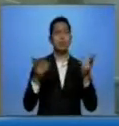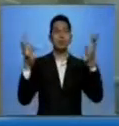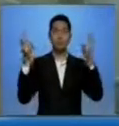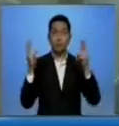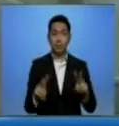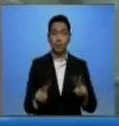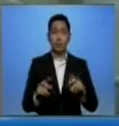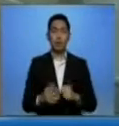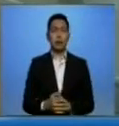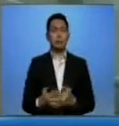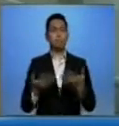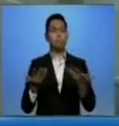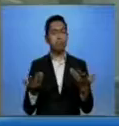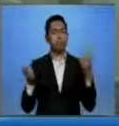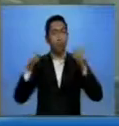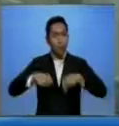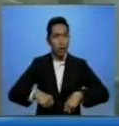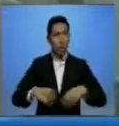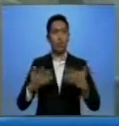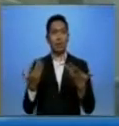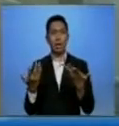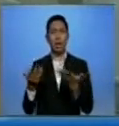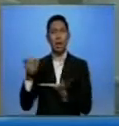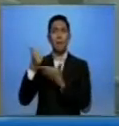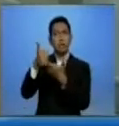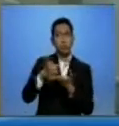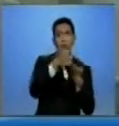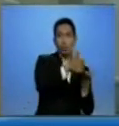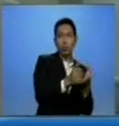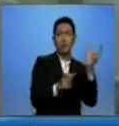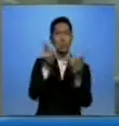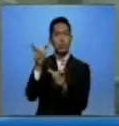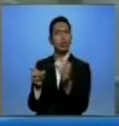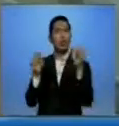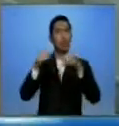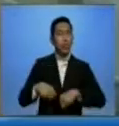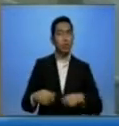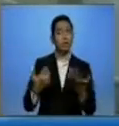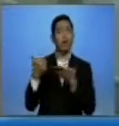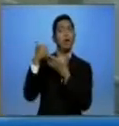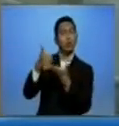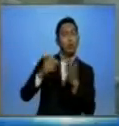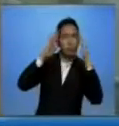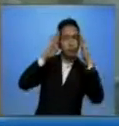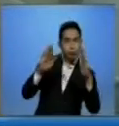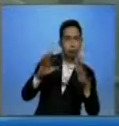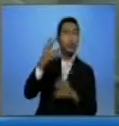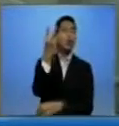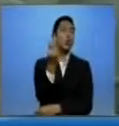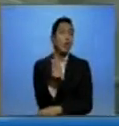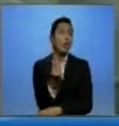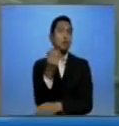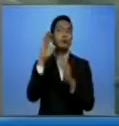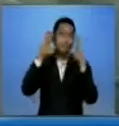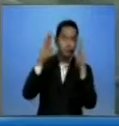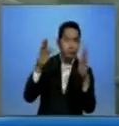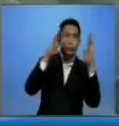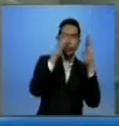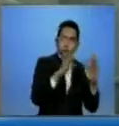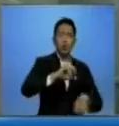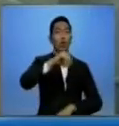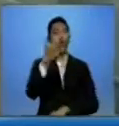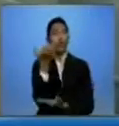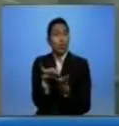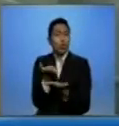también posibilitar que existan las medidas de preferencia y de apoyo para este sector, al igual que los otros sectores